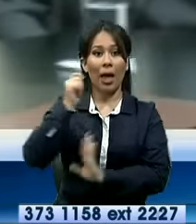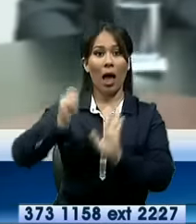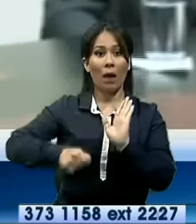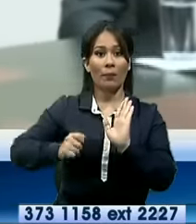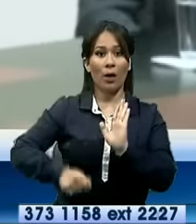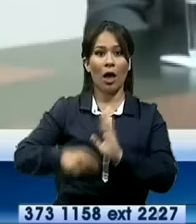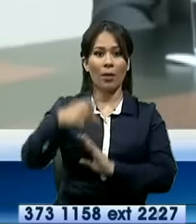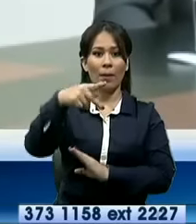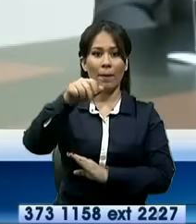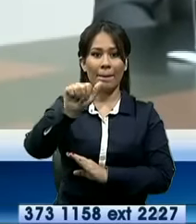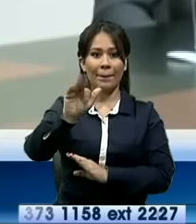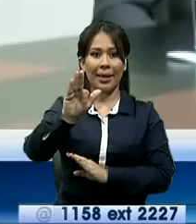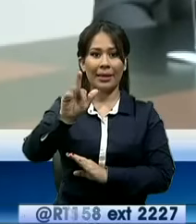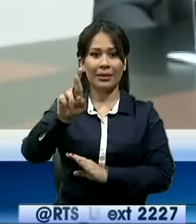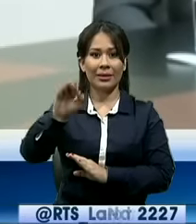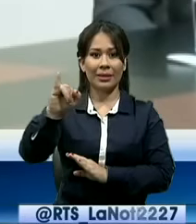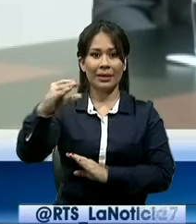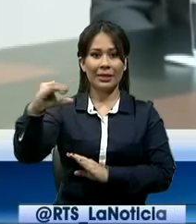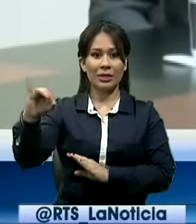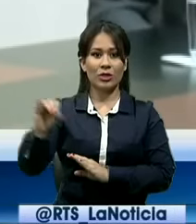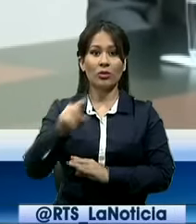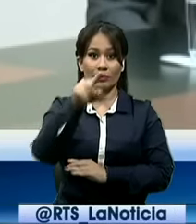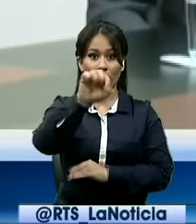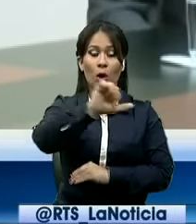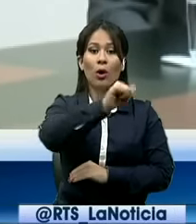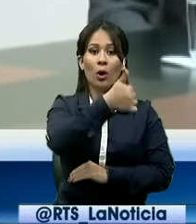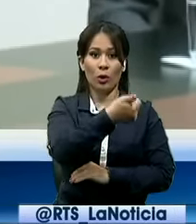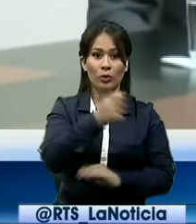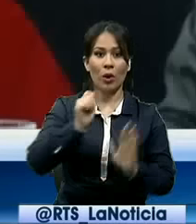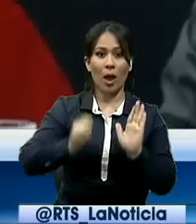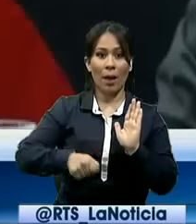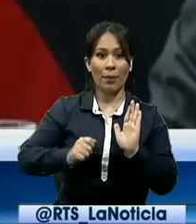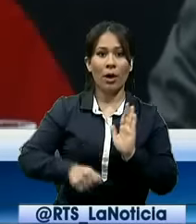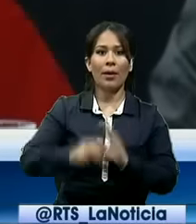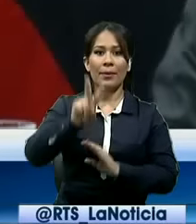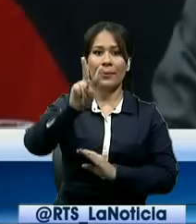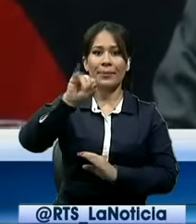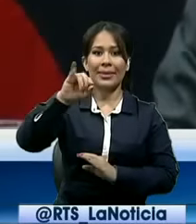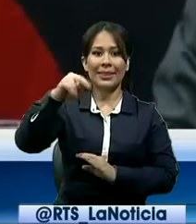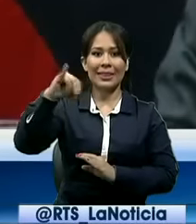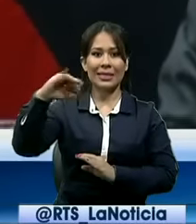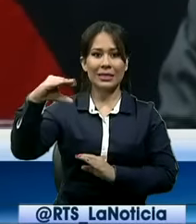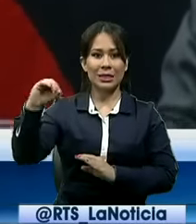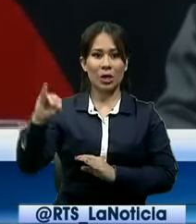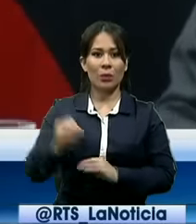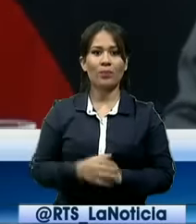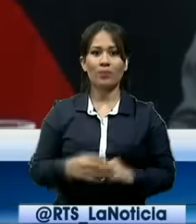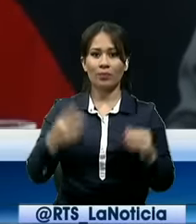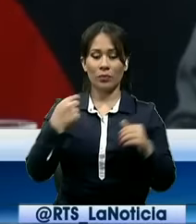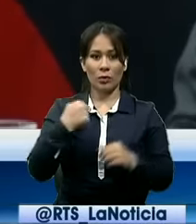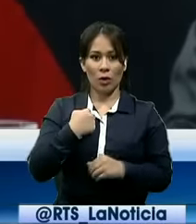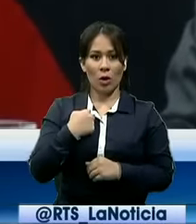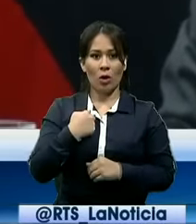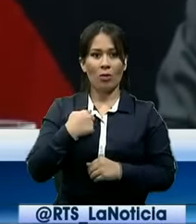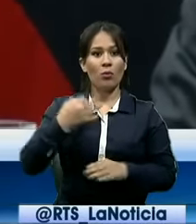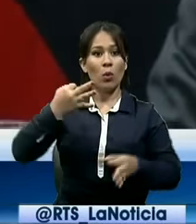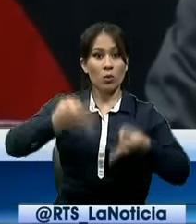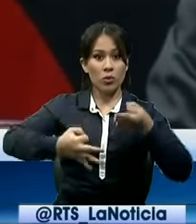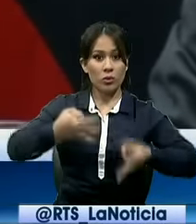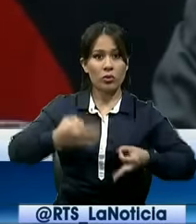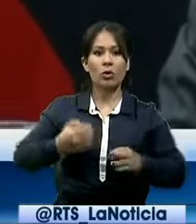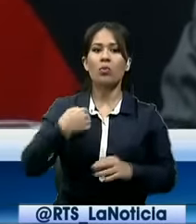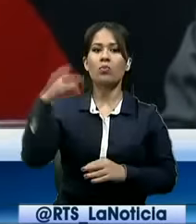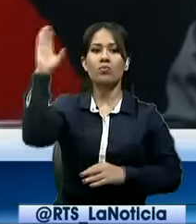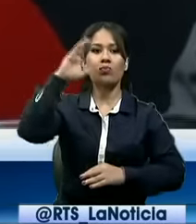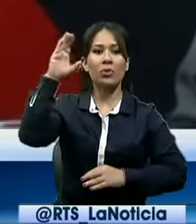Pozo y otro profesional del derecho, Vinicio Rosillo. Este juicio va a ser apelado y llegaremos